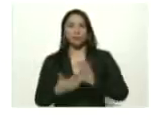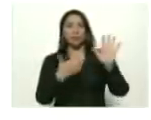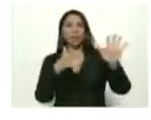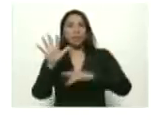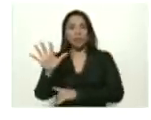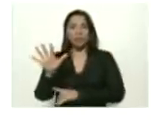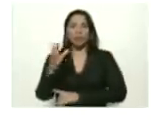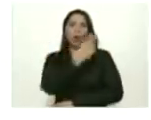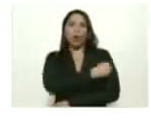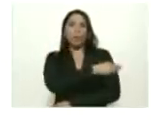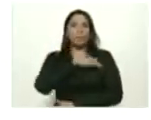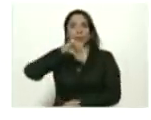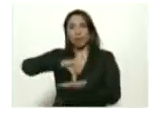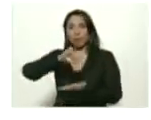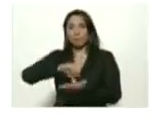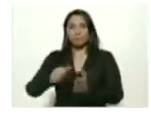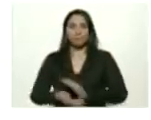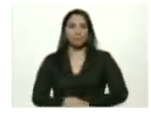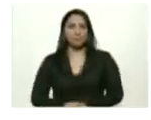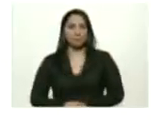85 en hospitales centinelas,